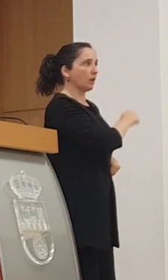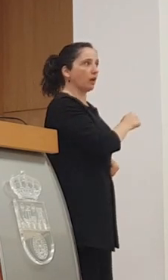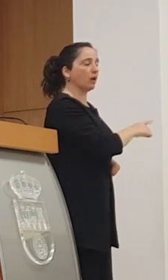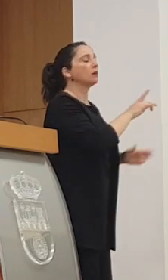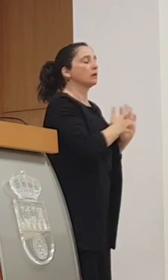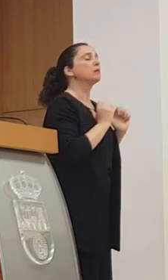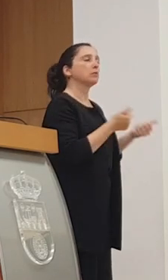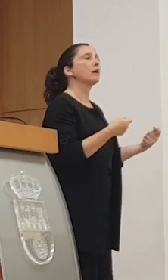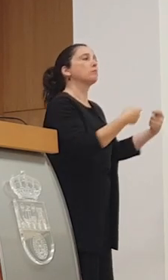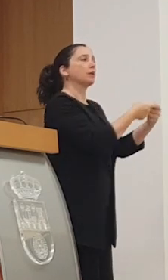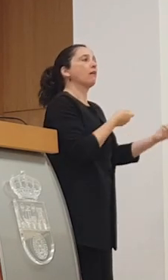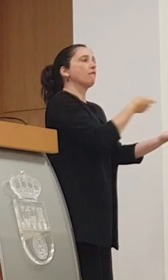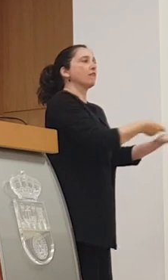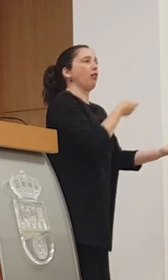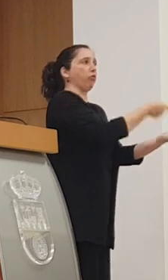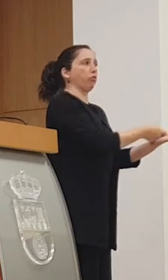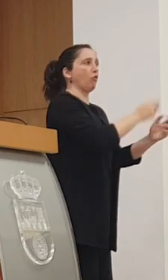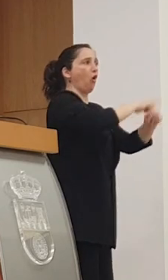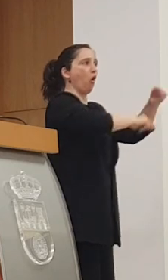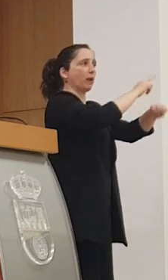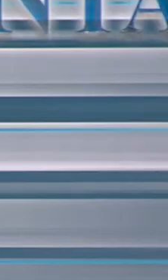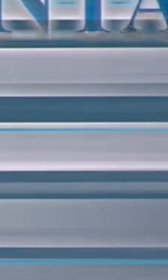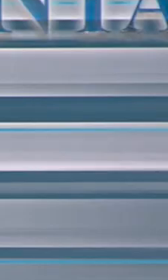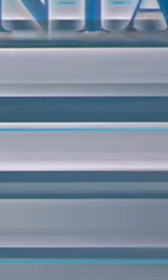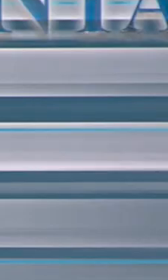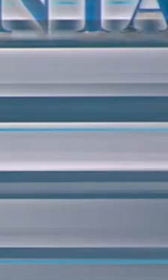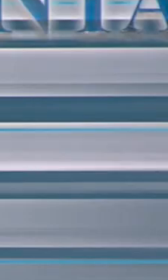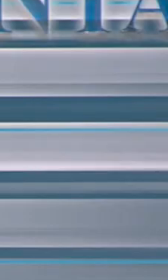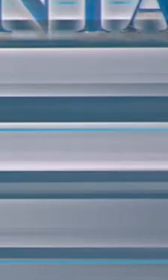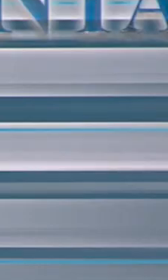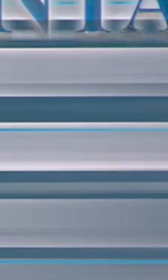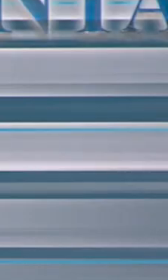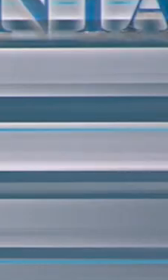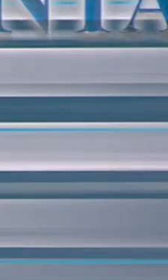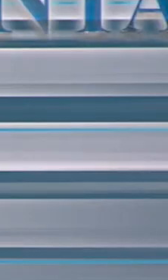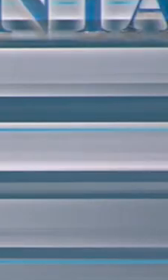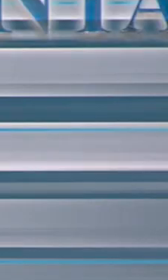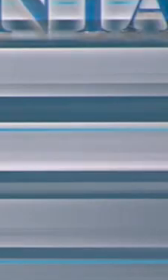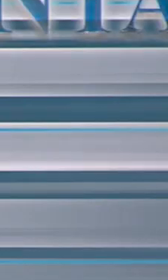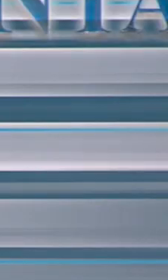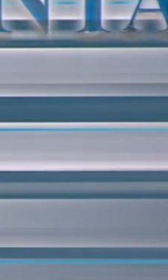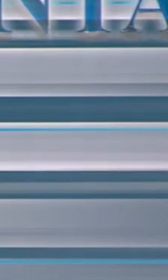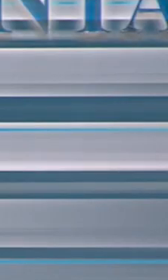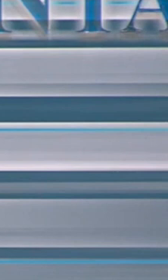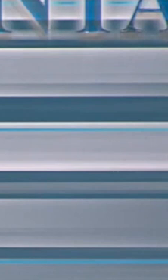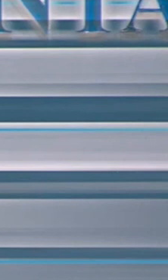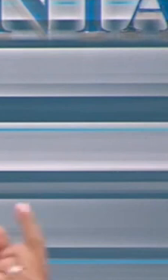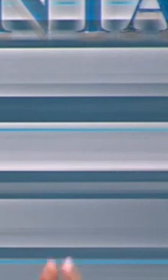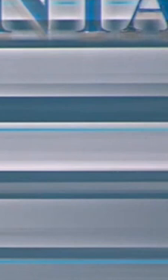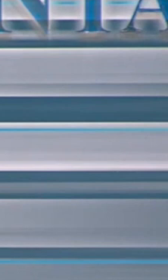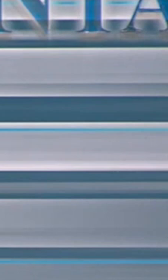pasa por participar en la financiación de las obras y el posterior funcionamiento del centro, buscando